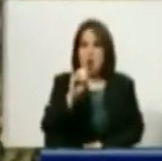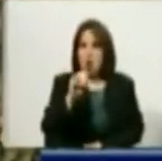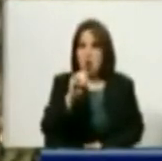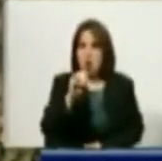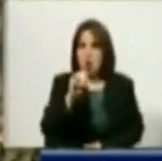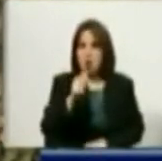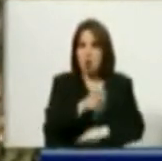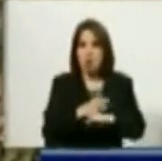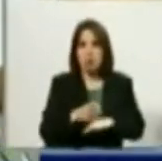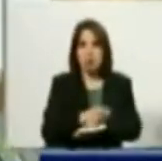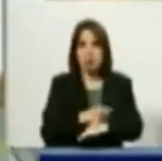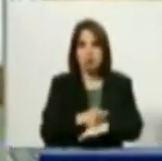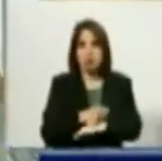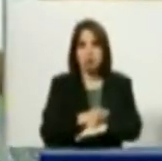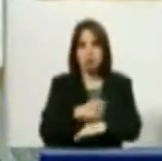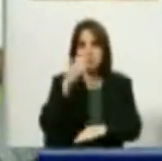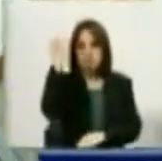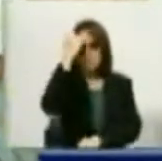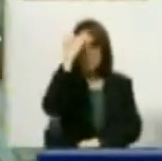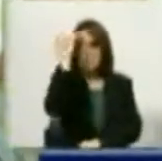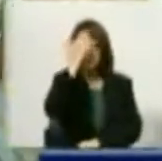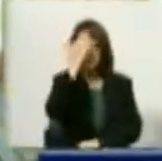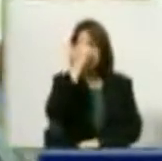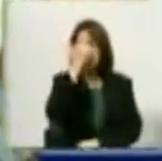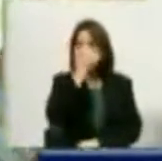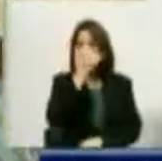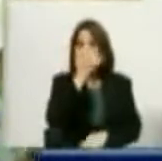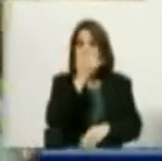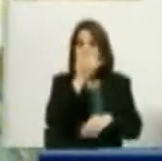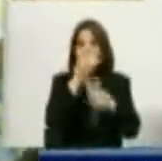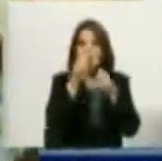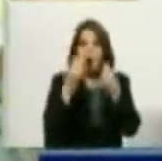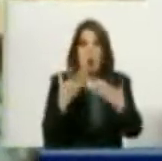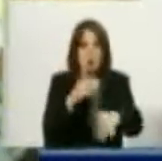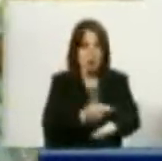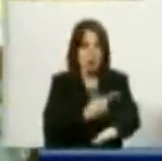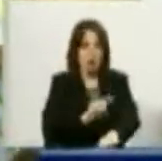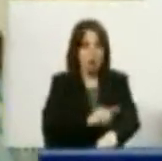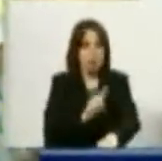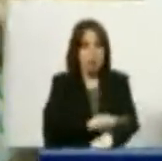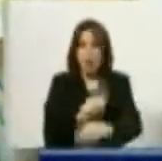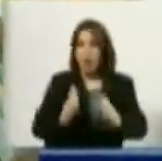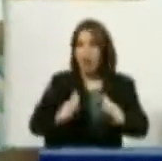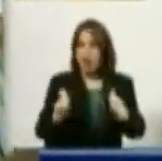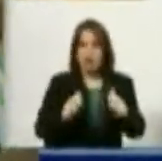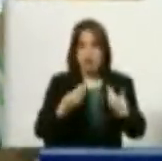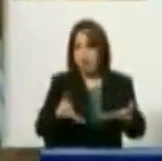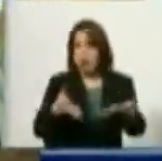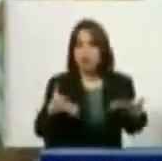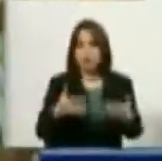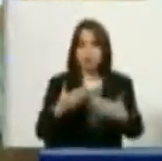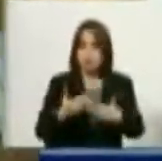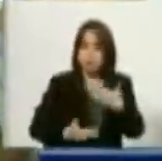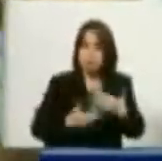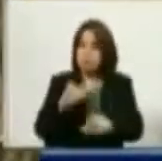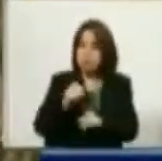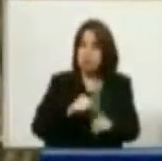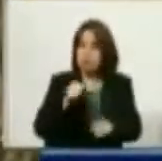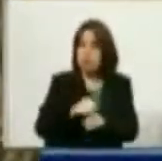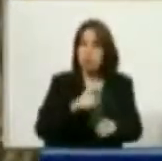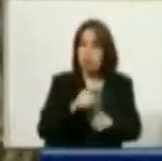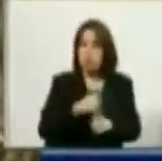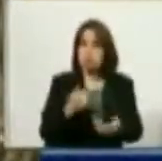gobernador del estado yaracuy hermano de la vida de lucha de batallas y de Victoria también y de Victoria